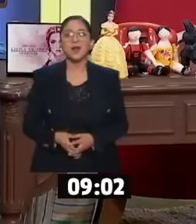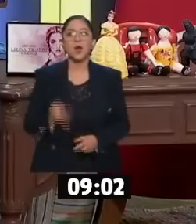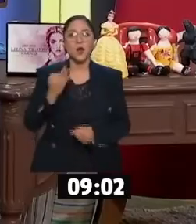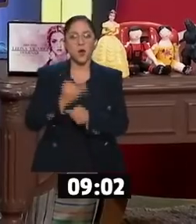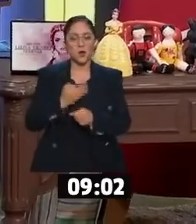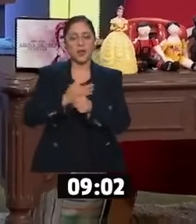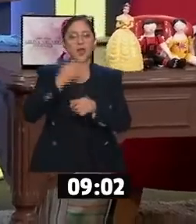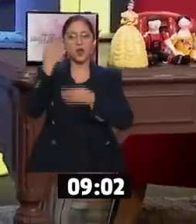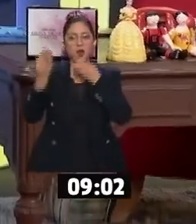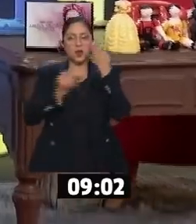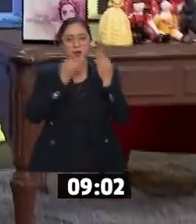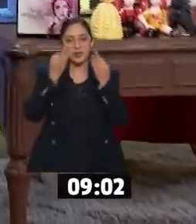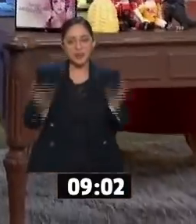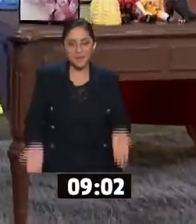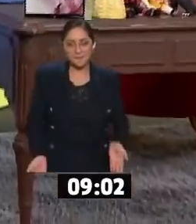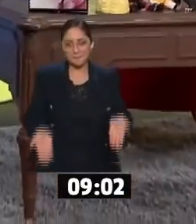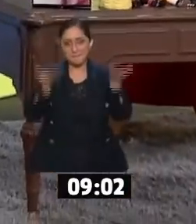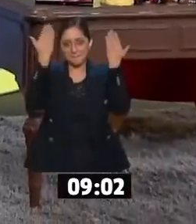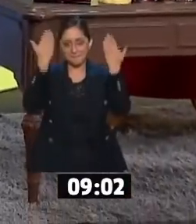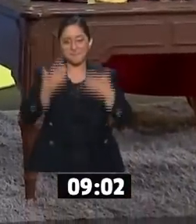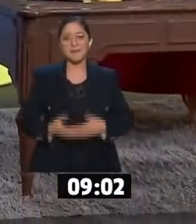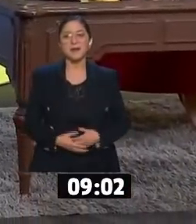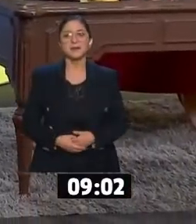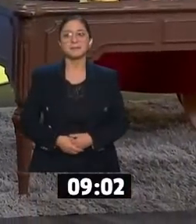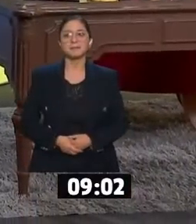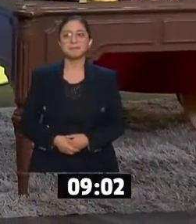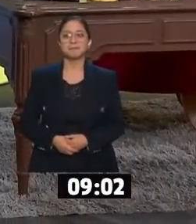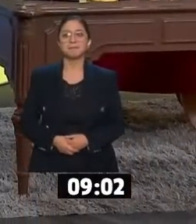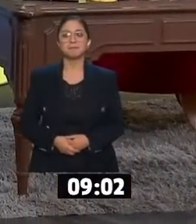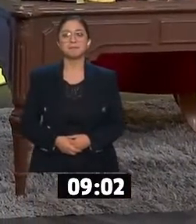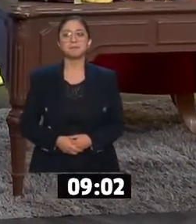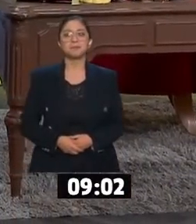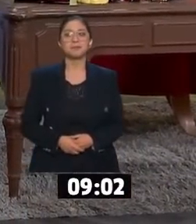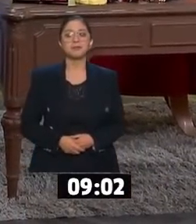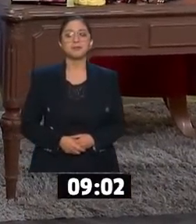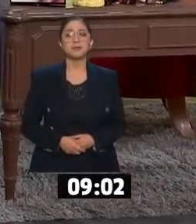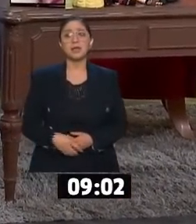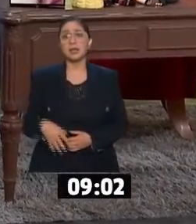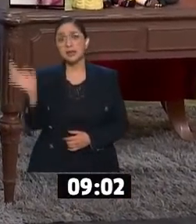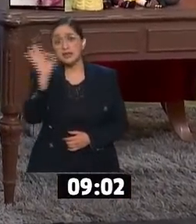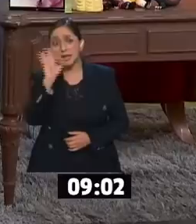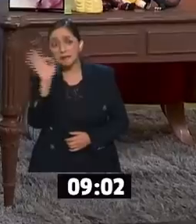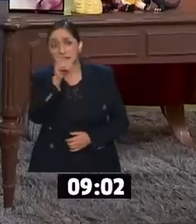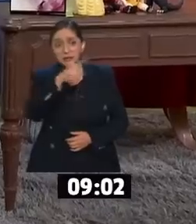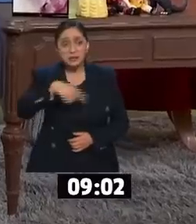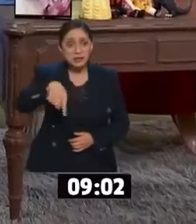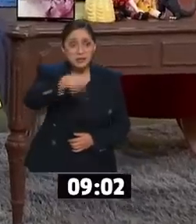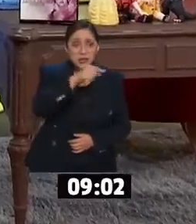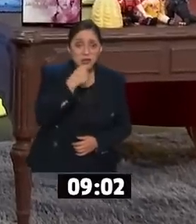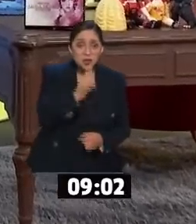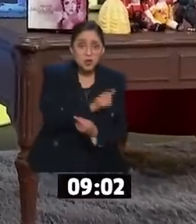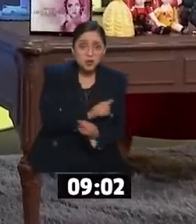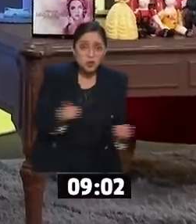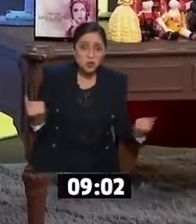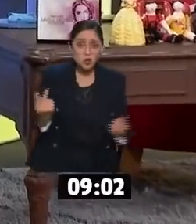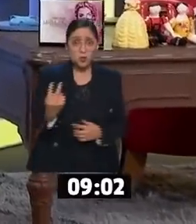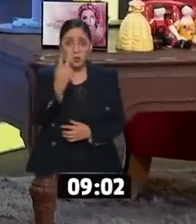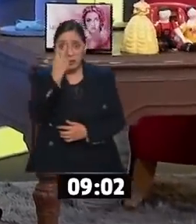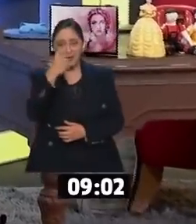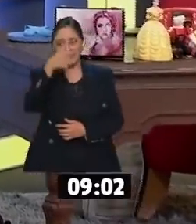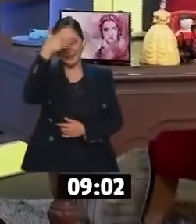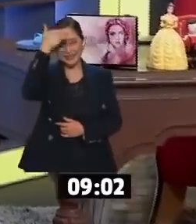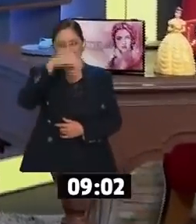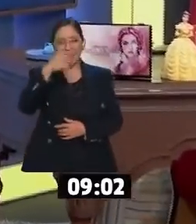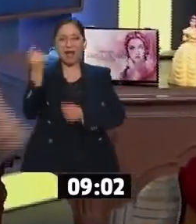te levantan. Venga, aviéntelas todas. Ahora eso. sí. Si hay pequeñines viéndonos que espero, porque ya ve que a unos les toca un día y